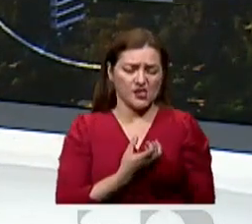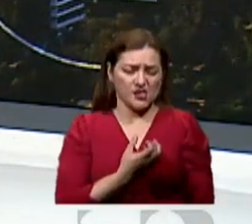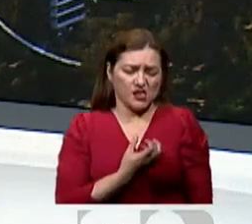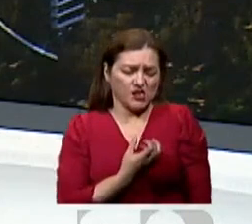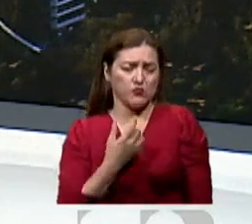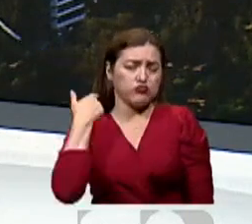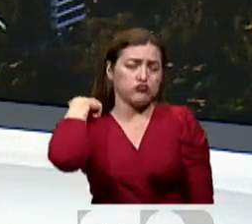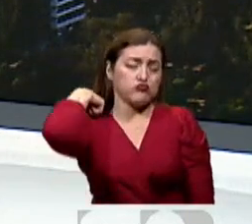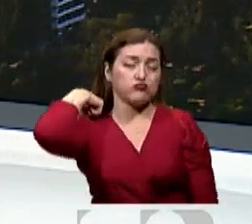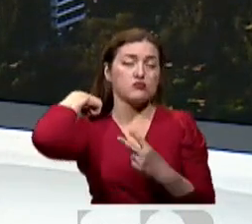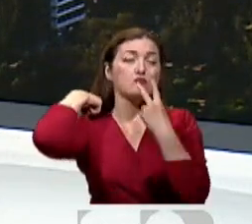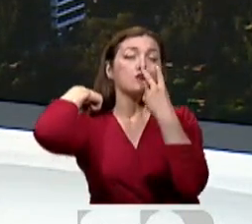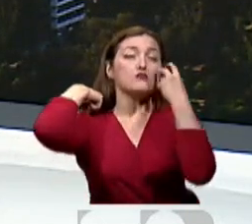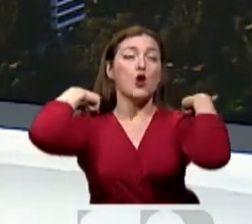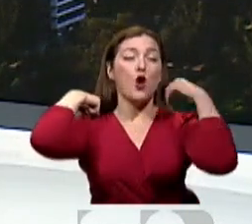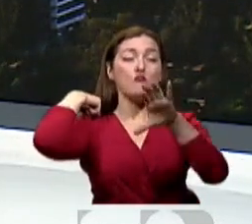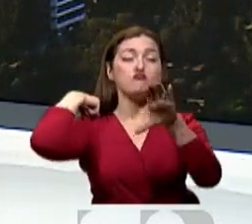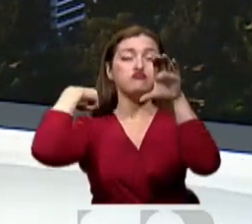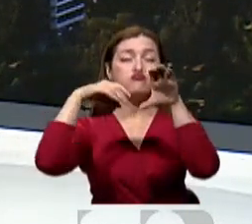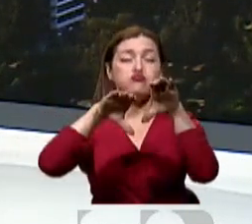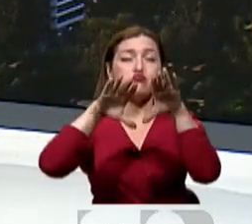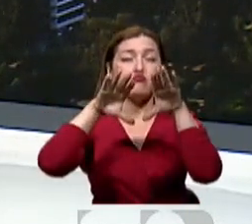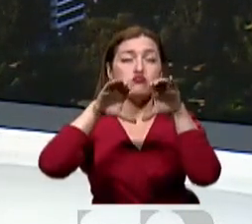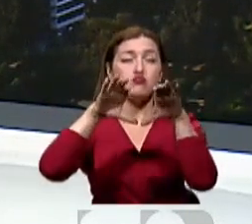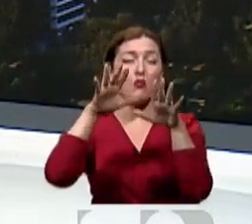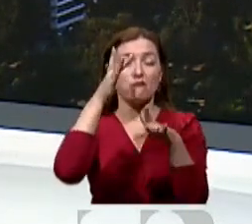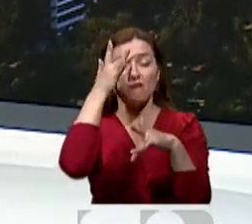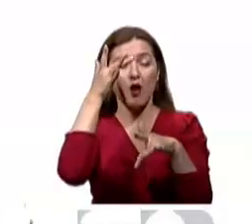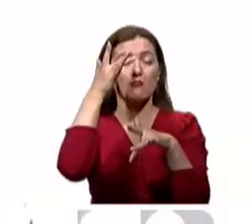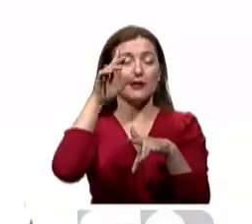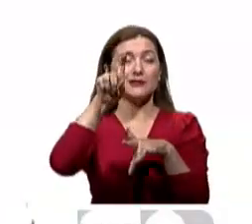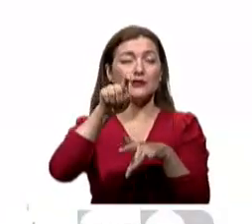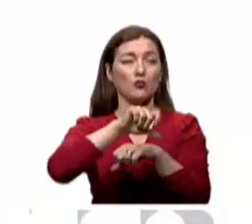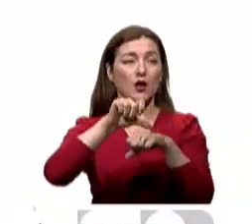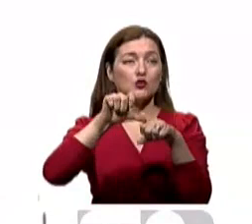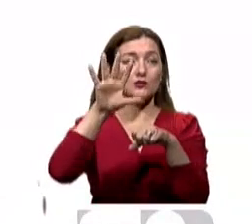operación que supera los $50,000. Vamos a ver más de esta historia en el siguiente reportaje.